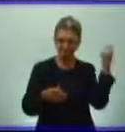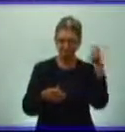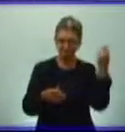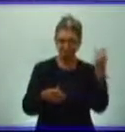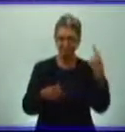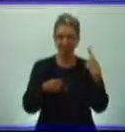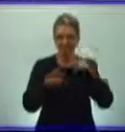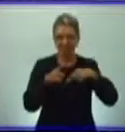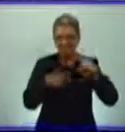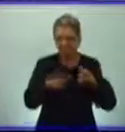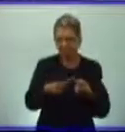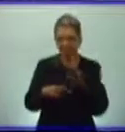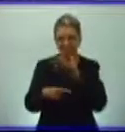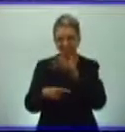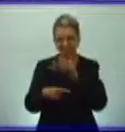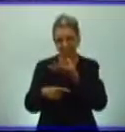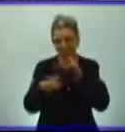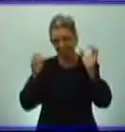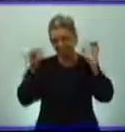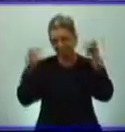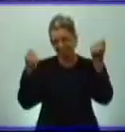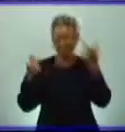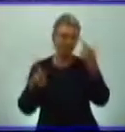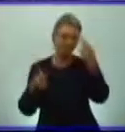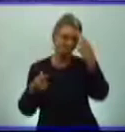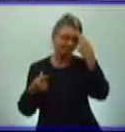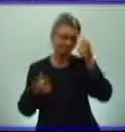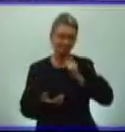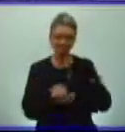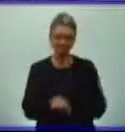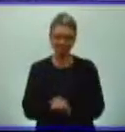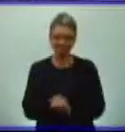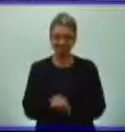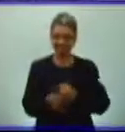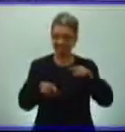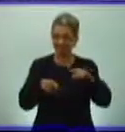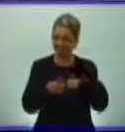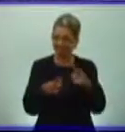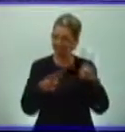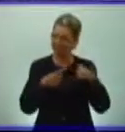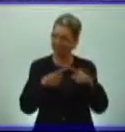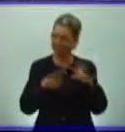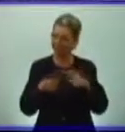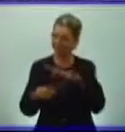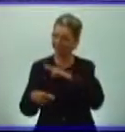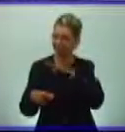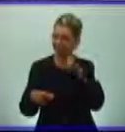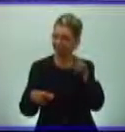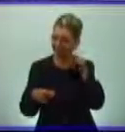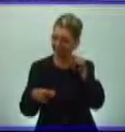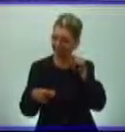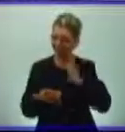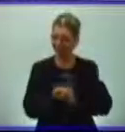a Fidel, Camilo y Che, junto a otros revolucionarios.